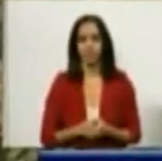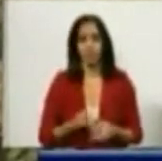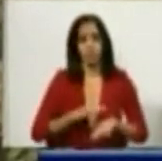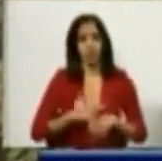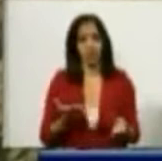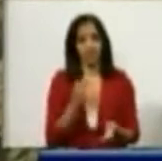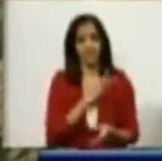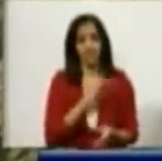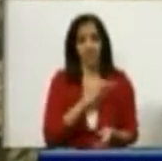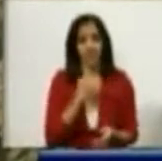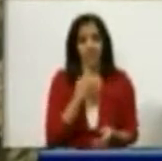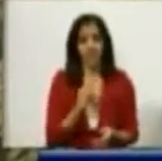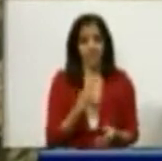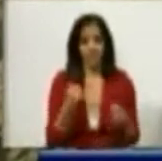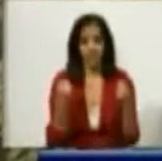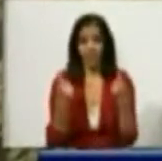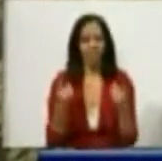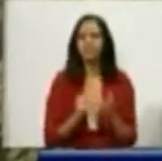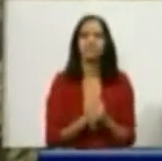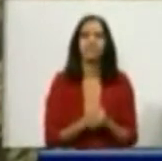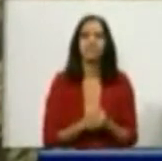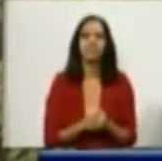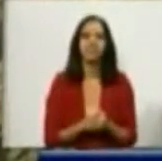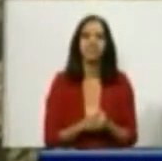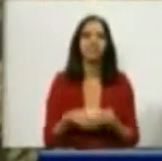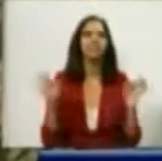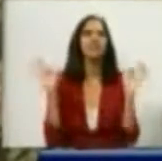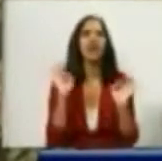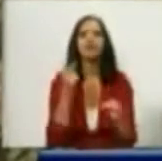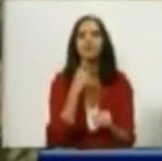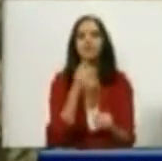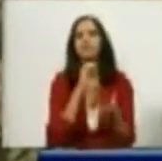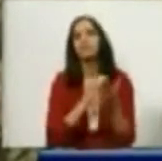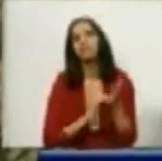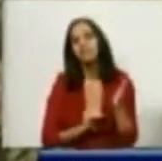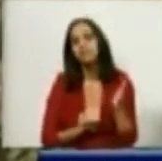este señor le habrá dicho que le hace falta nada se dice sin